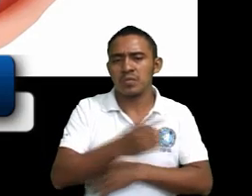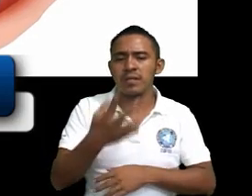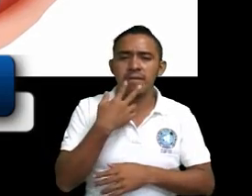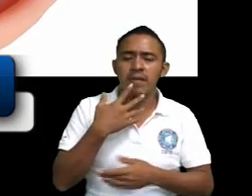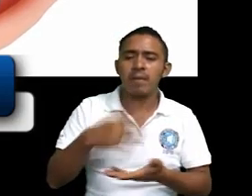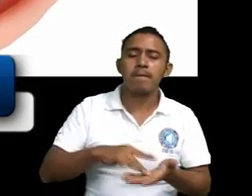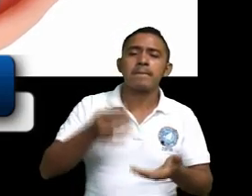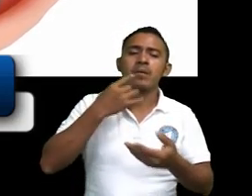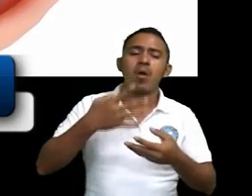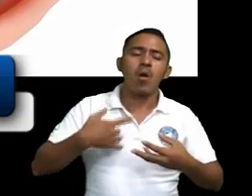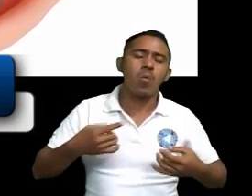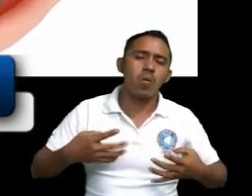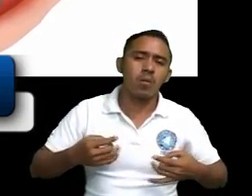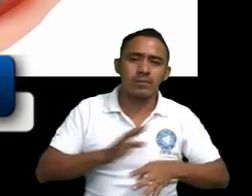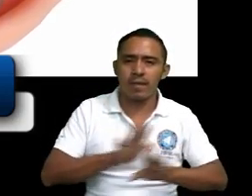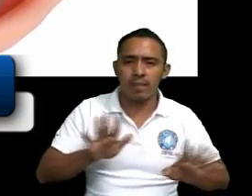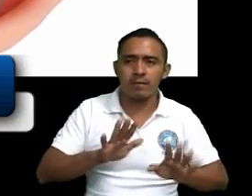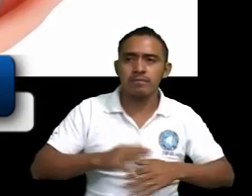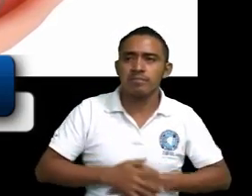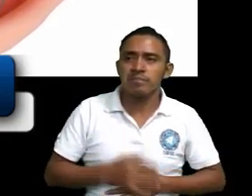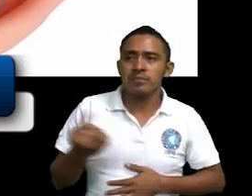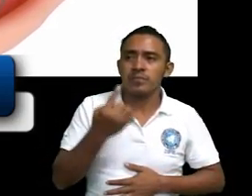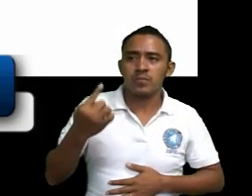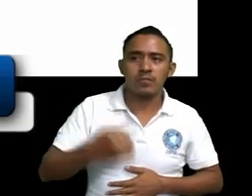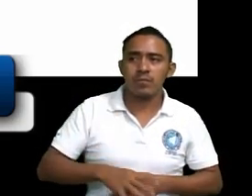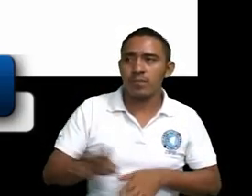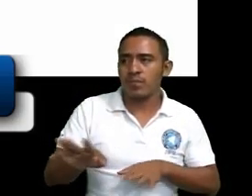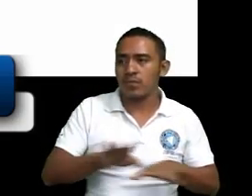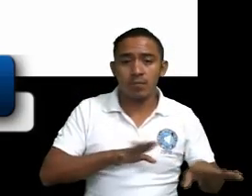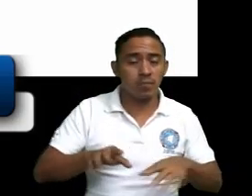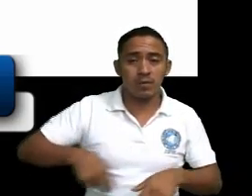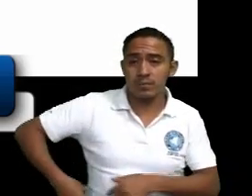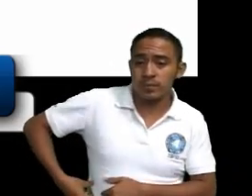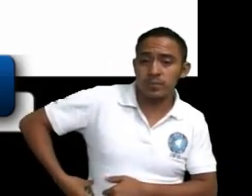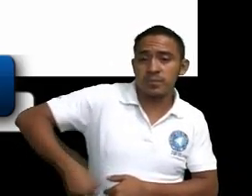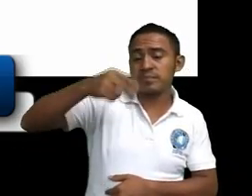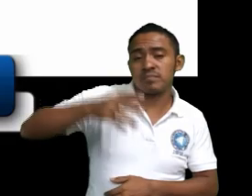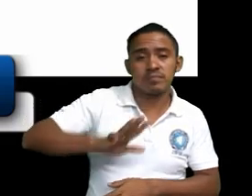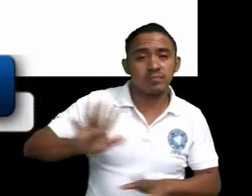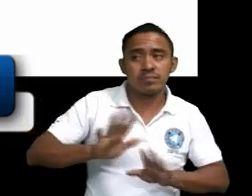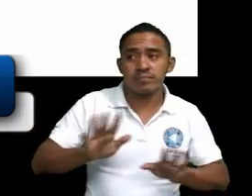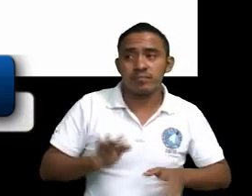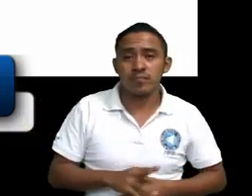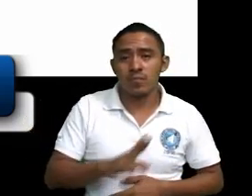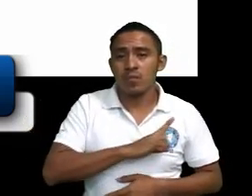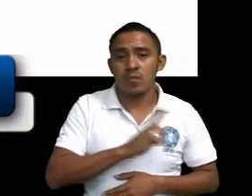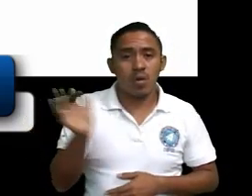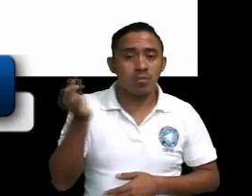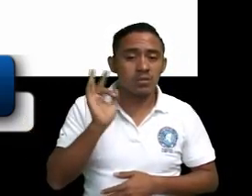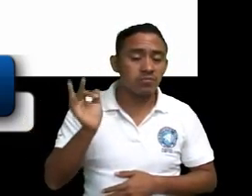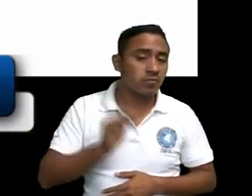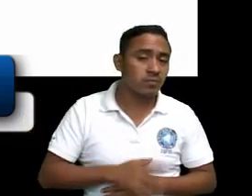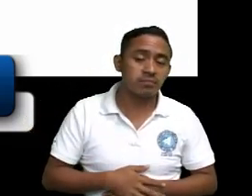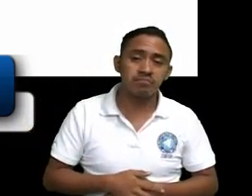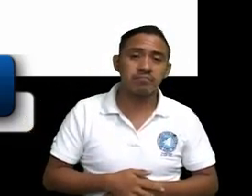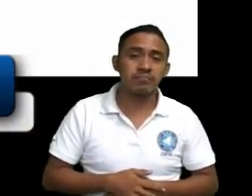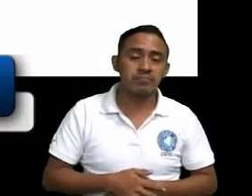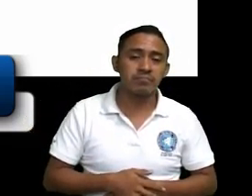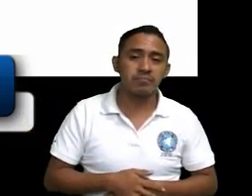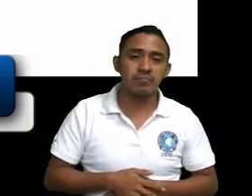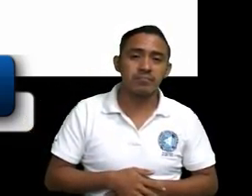doctor, para aliviar este trastorno es la extracción de la... ¿No existe otro tratamiento? Hasta la fecha no existe otro manejo que no sea el